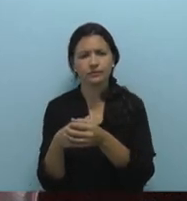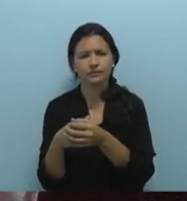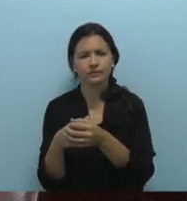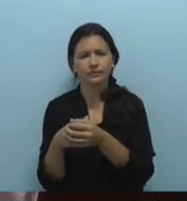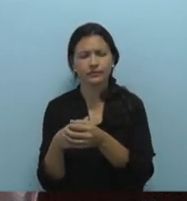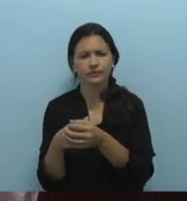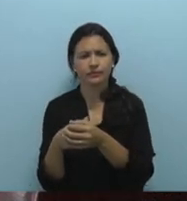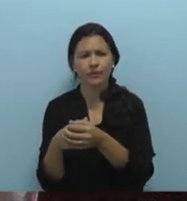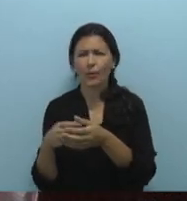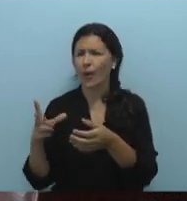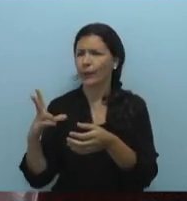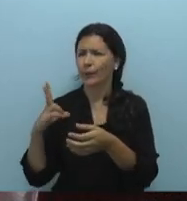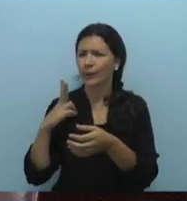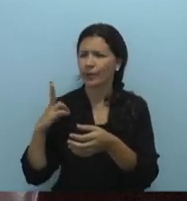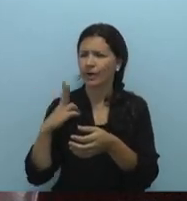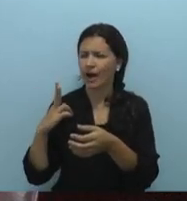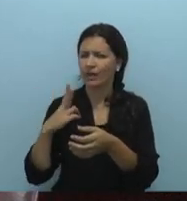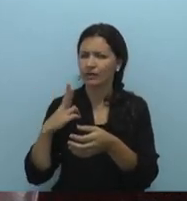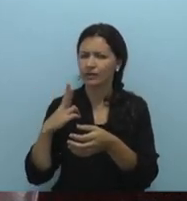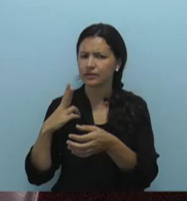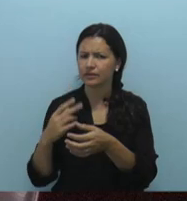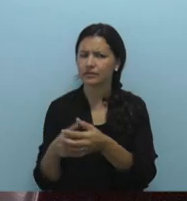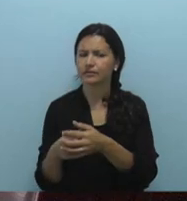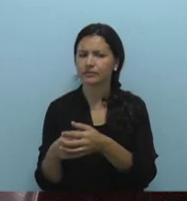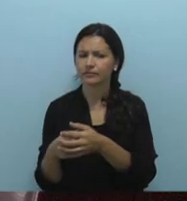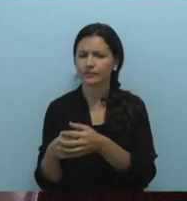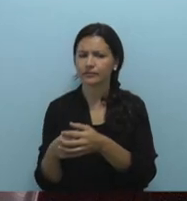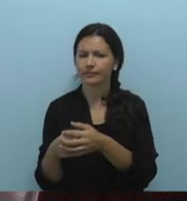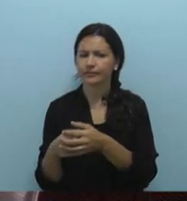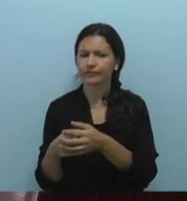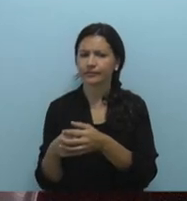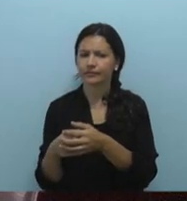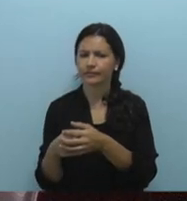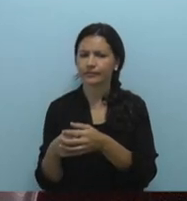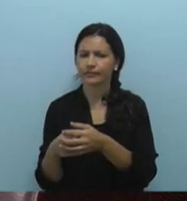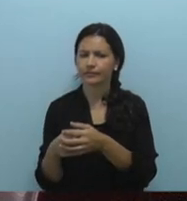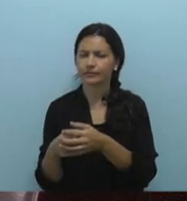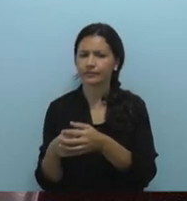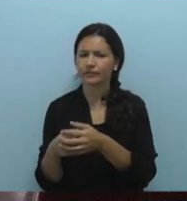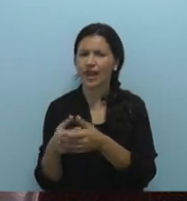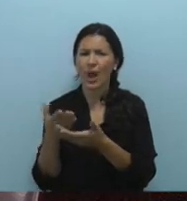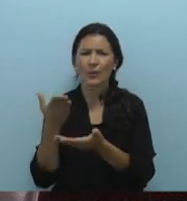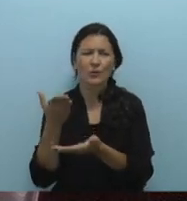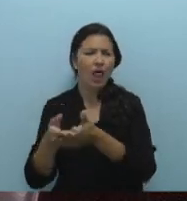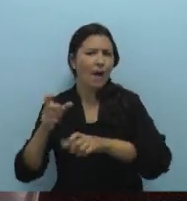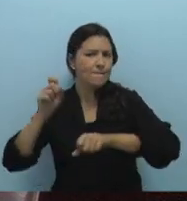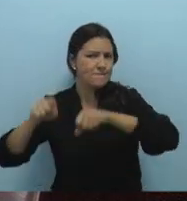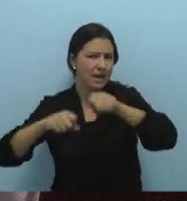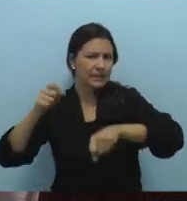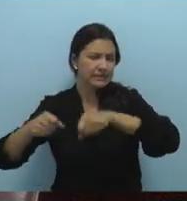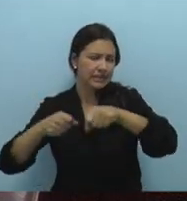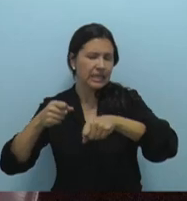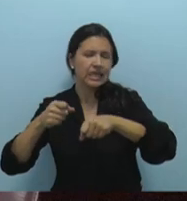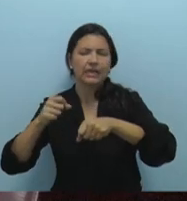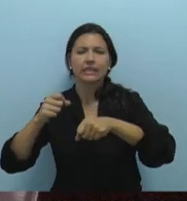Argentina, todo lo contrario. Estamos en contra de los que apuestan a la bicicleta financiera, como